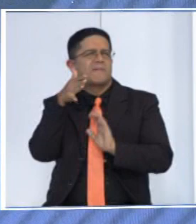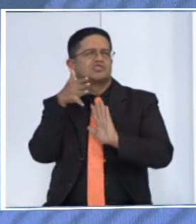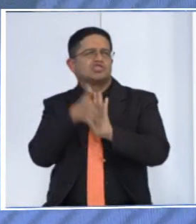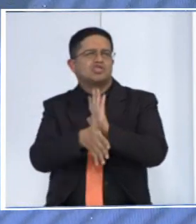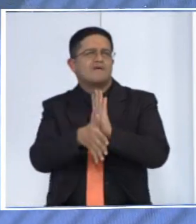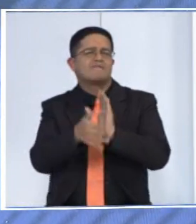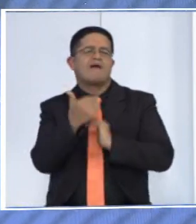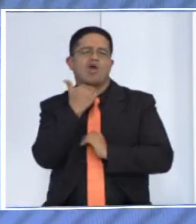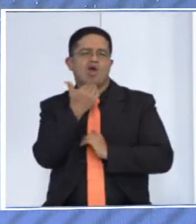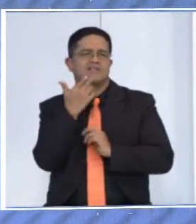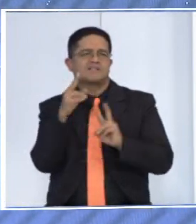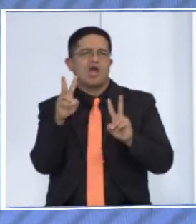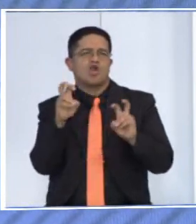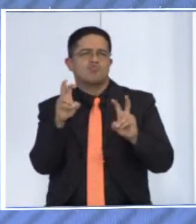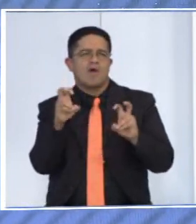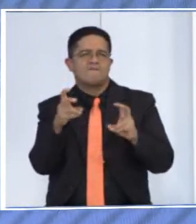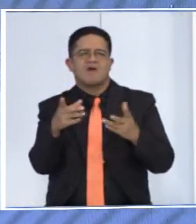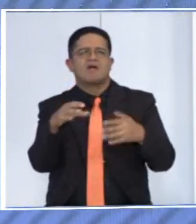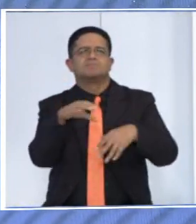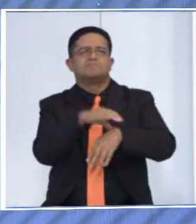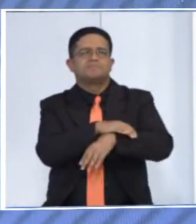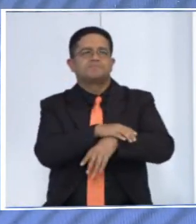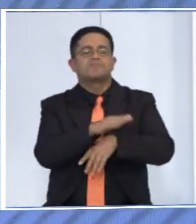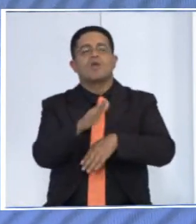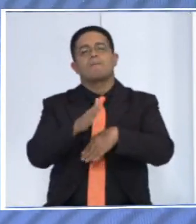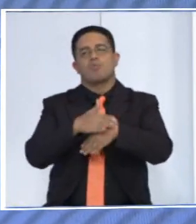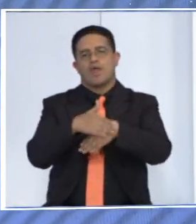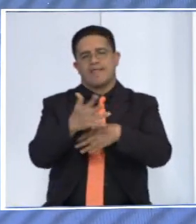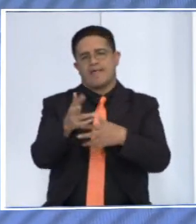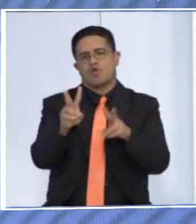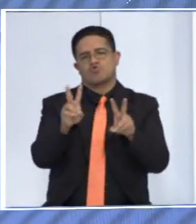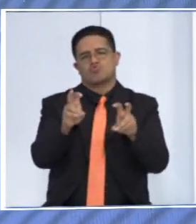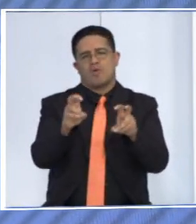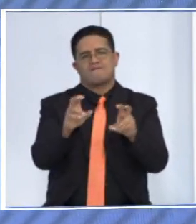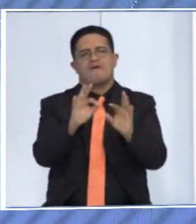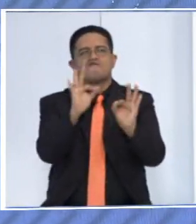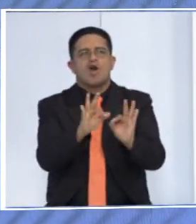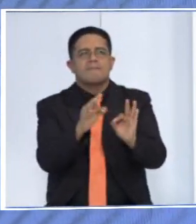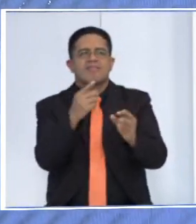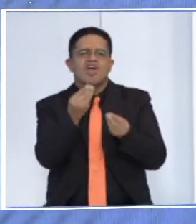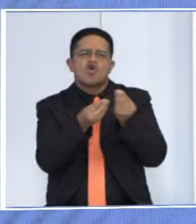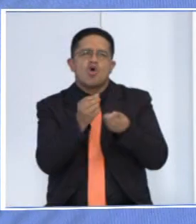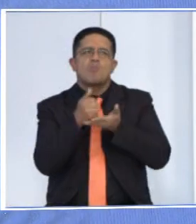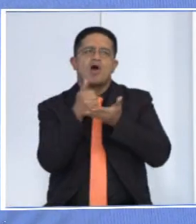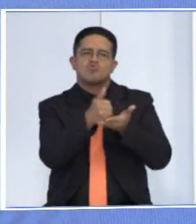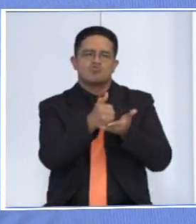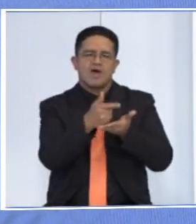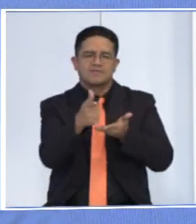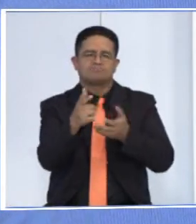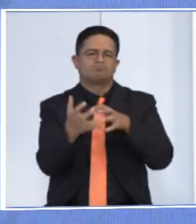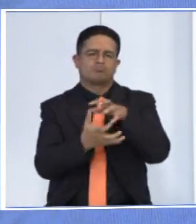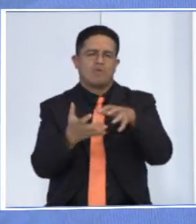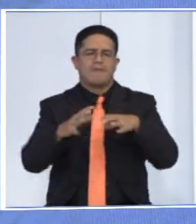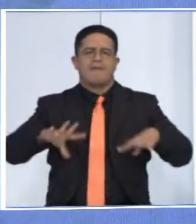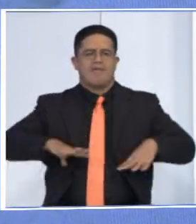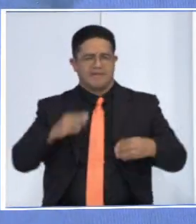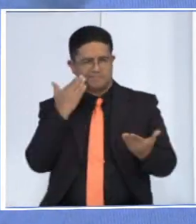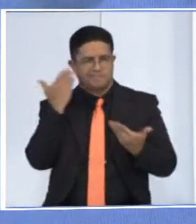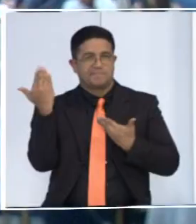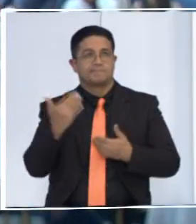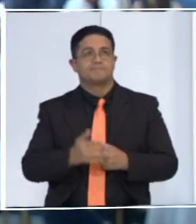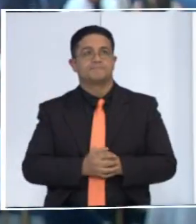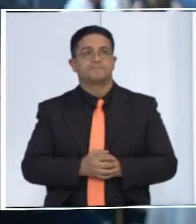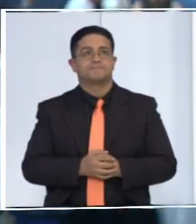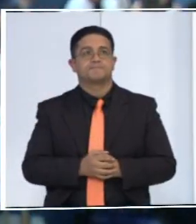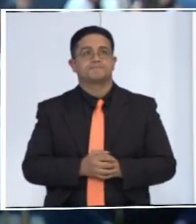novedades de la ortopedia justamente ante el lanzamiento de una nueva molécula para el tratamiento de artrosis vamos a conocer más detalles